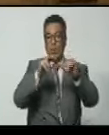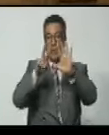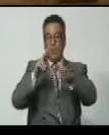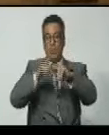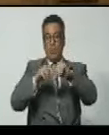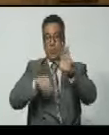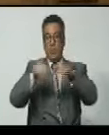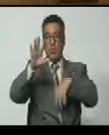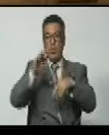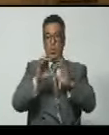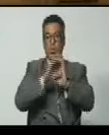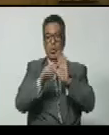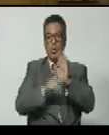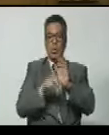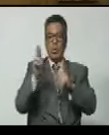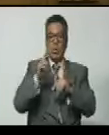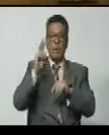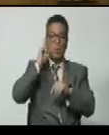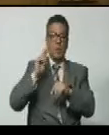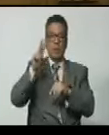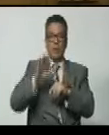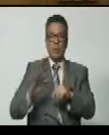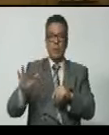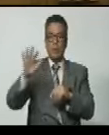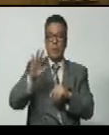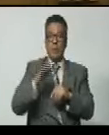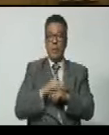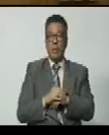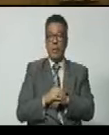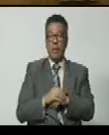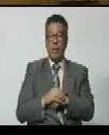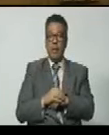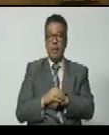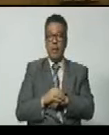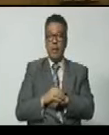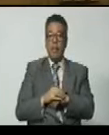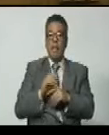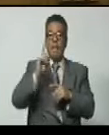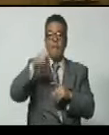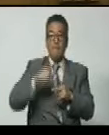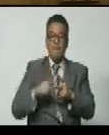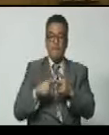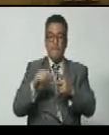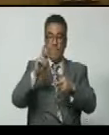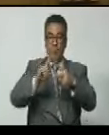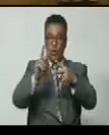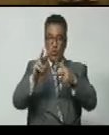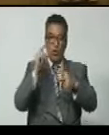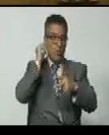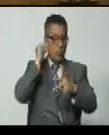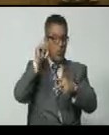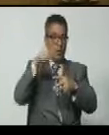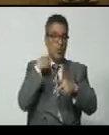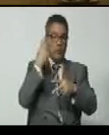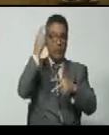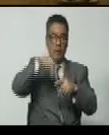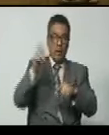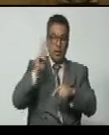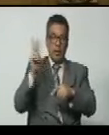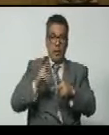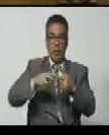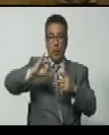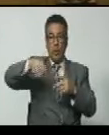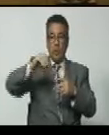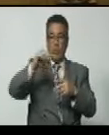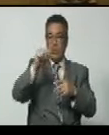187, numeral 15 de la Constitución de la República Bolivariana de Venezuela, a dos heroínas insignes de la emancipación venezolana,